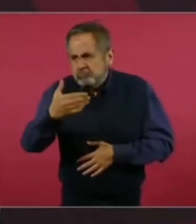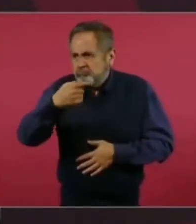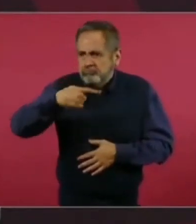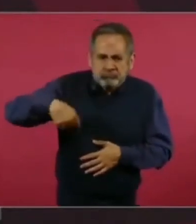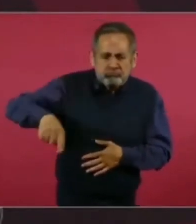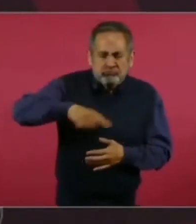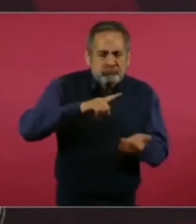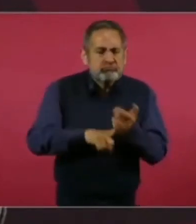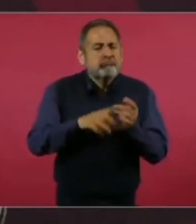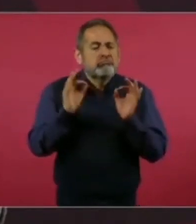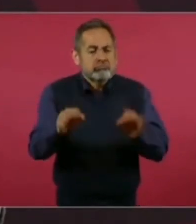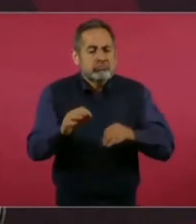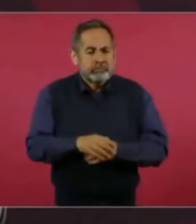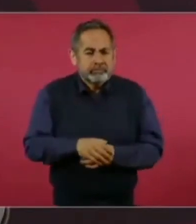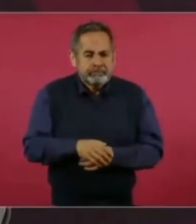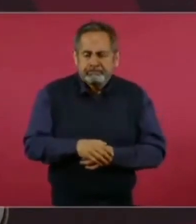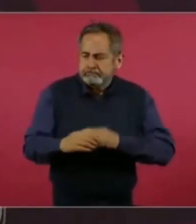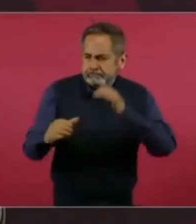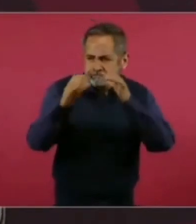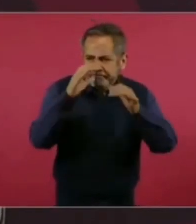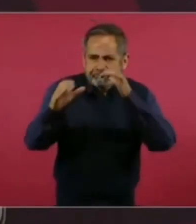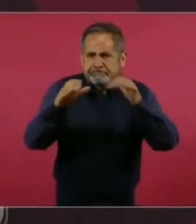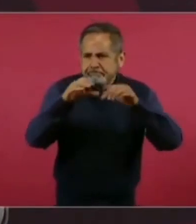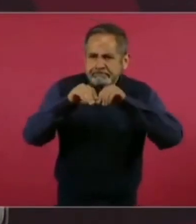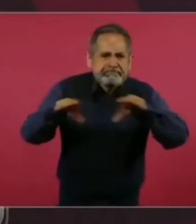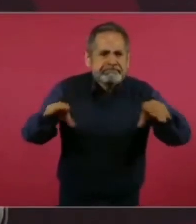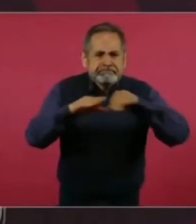eh sigue la comunicación